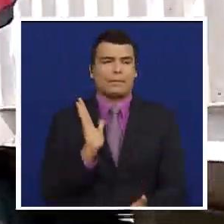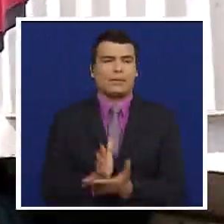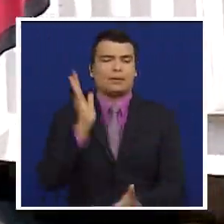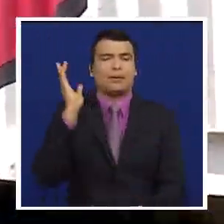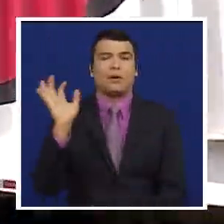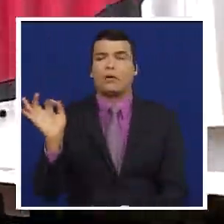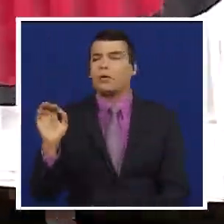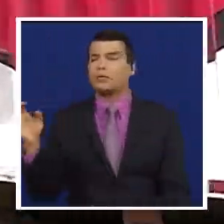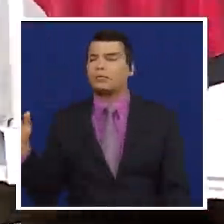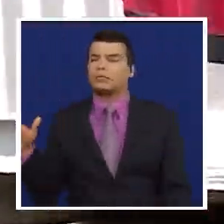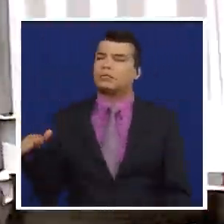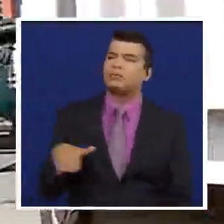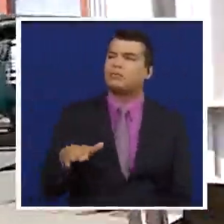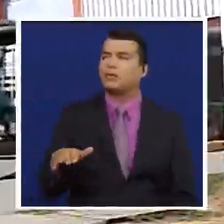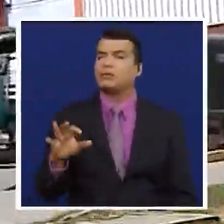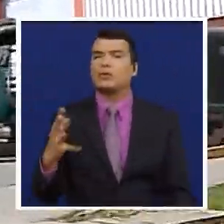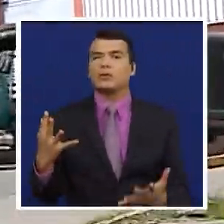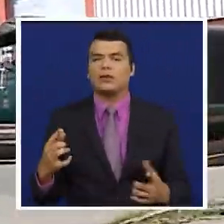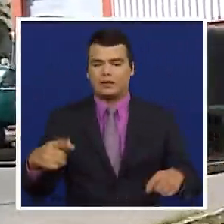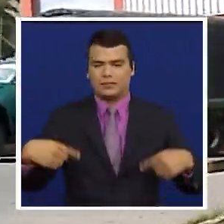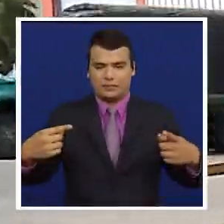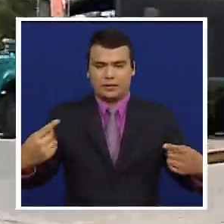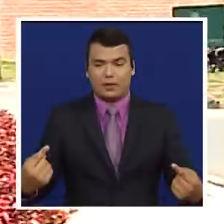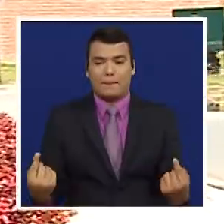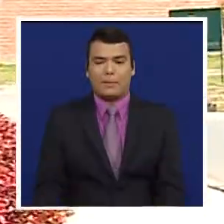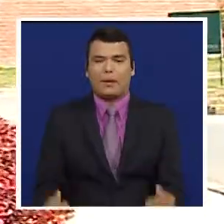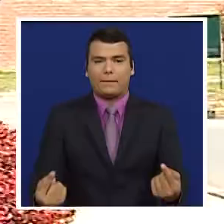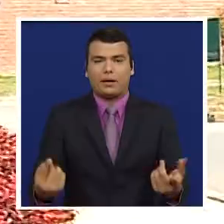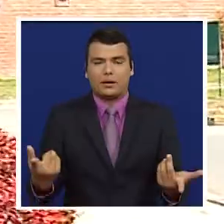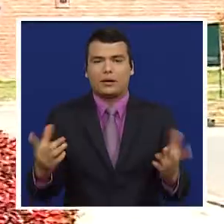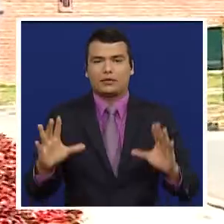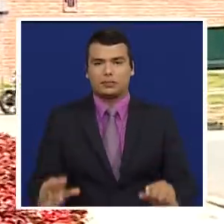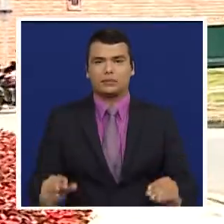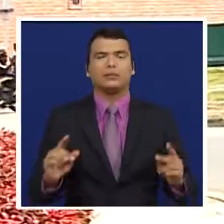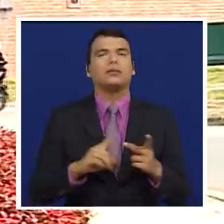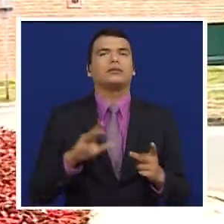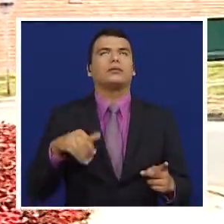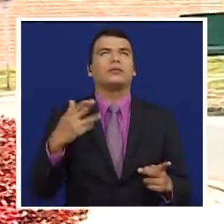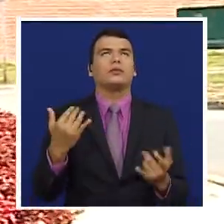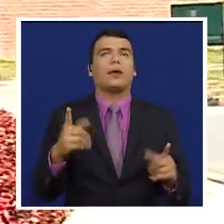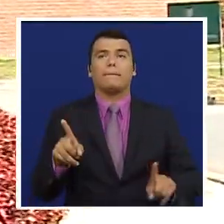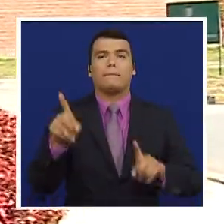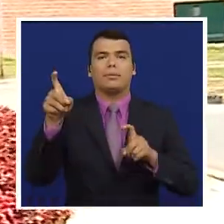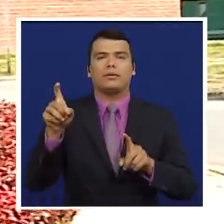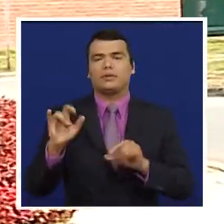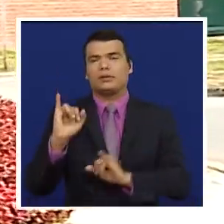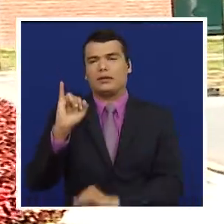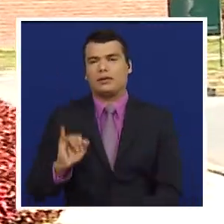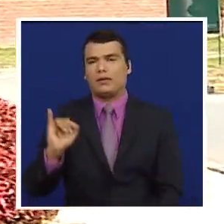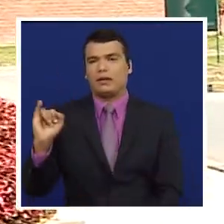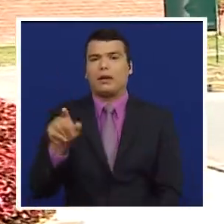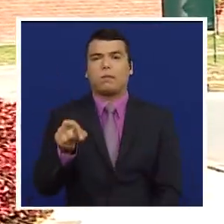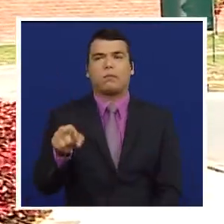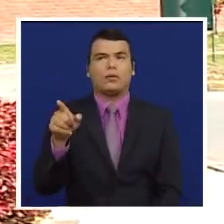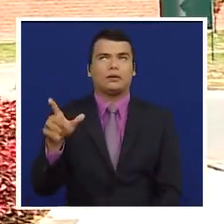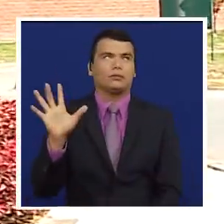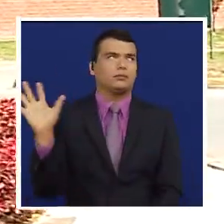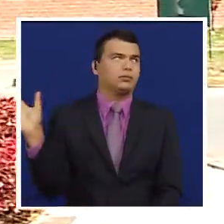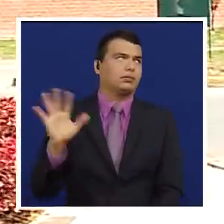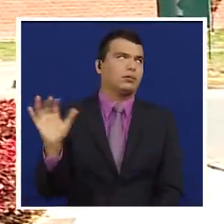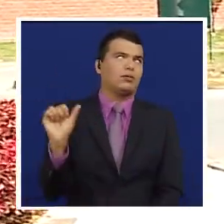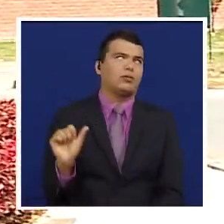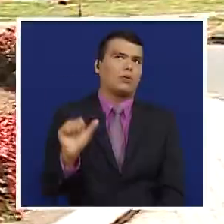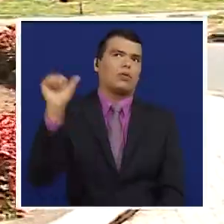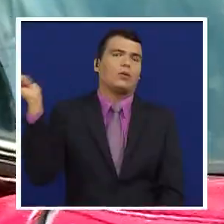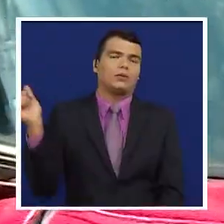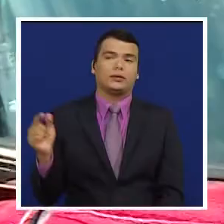en la vía, a pincharle el carro. De ahí de San Alberto a Ibagué. En Ibagué es otro cuento a pasar